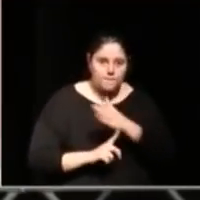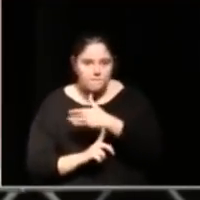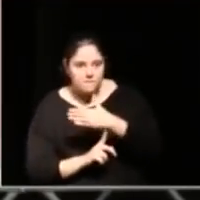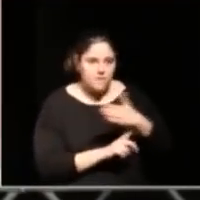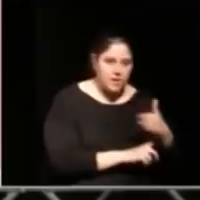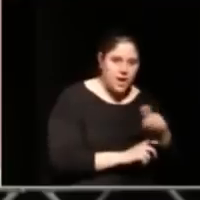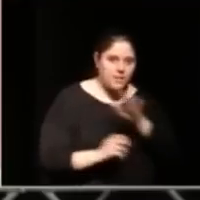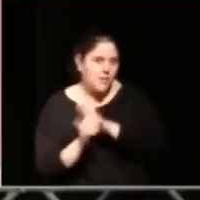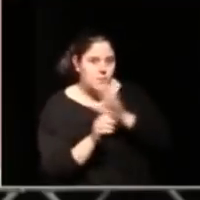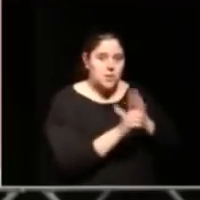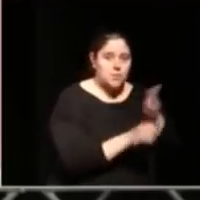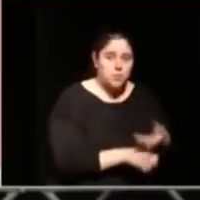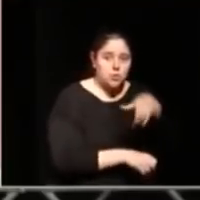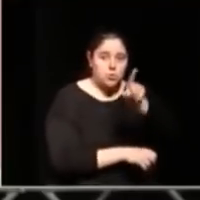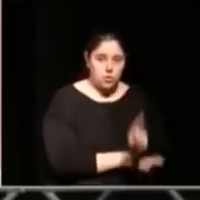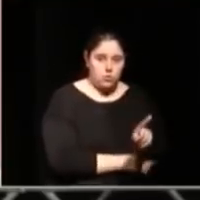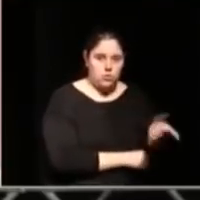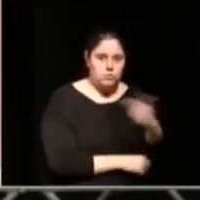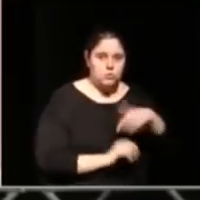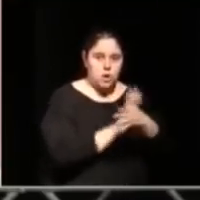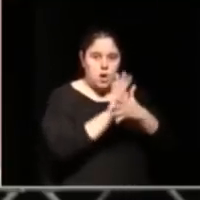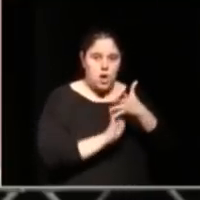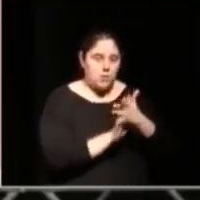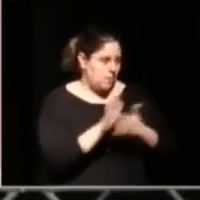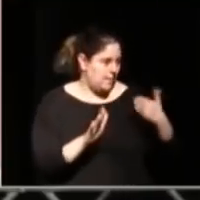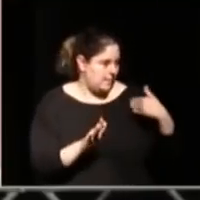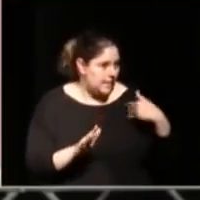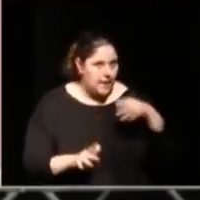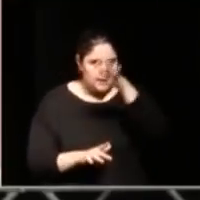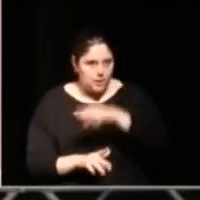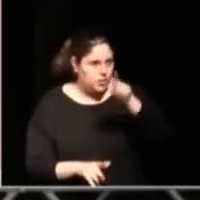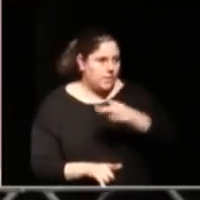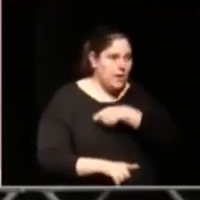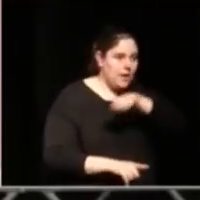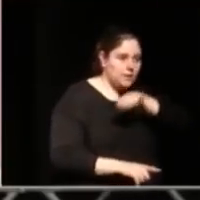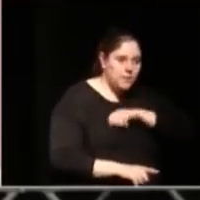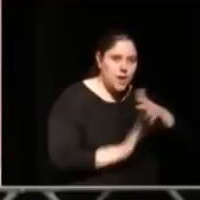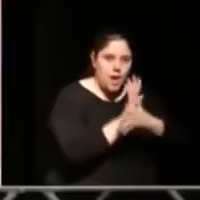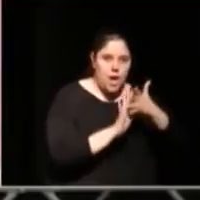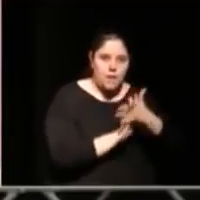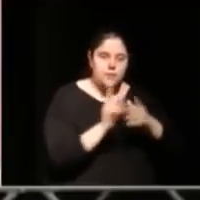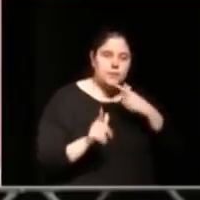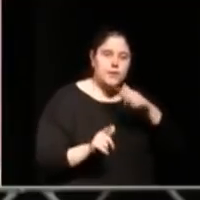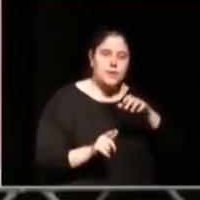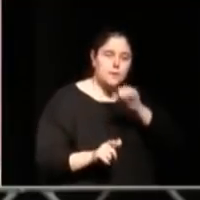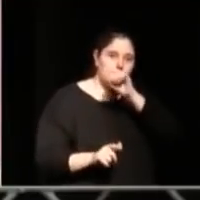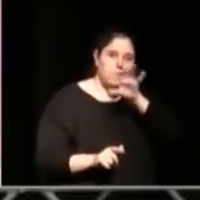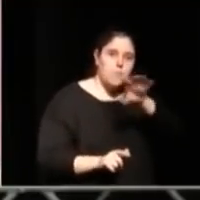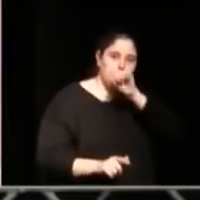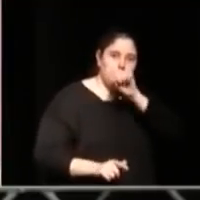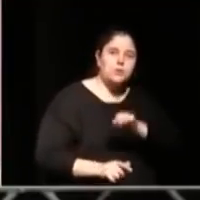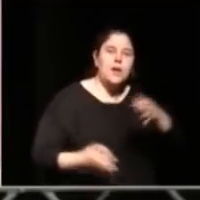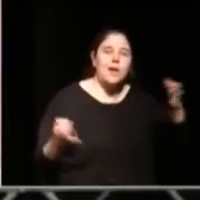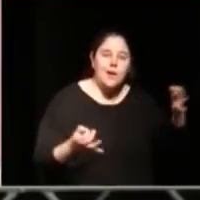más importante. Se habla mucho últimamente en Cataluña y en España de lo que significa ser patriota, de lo que significa